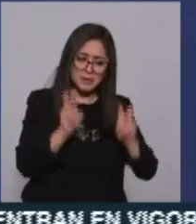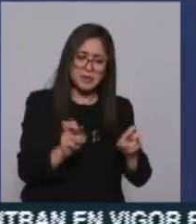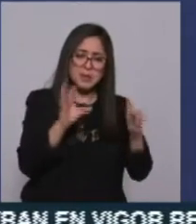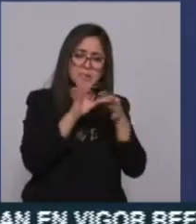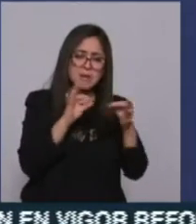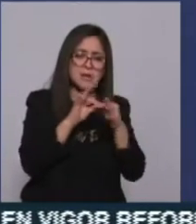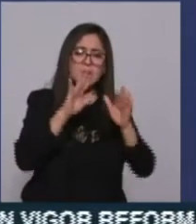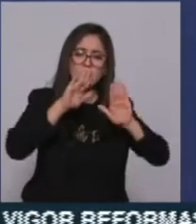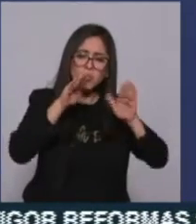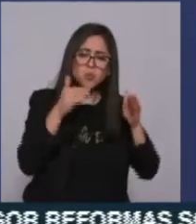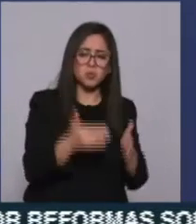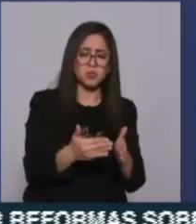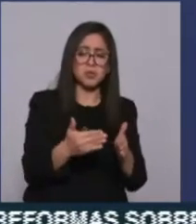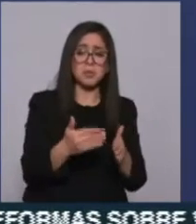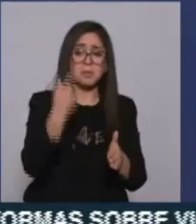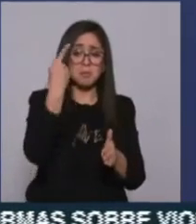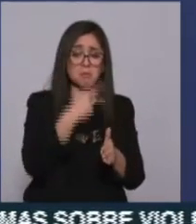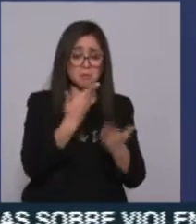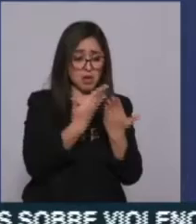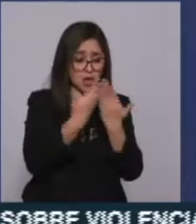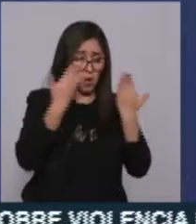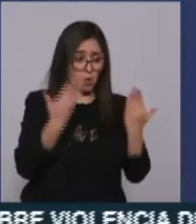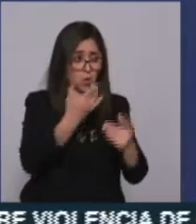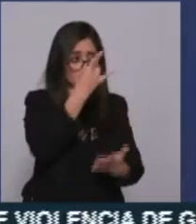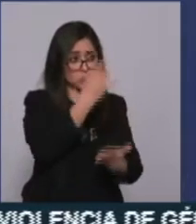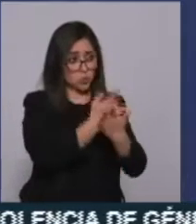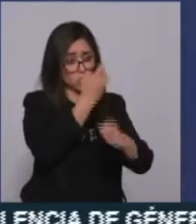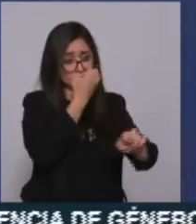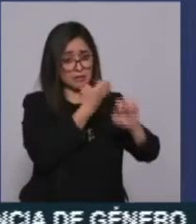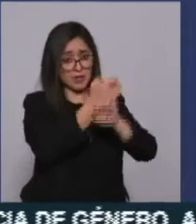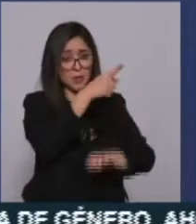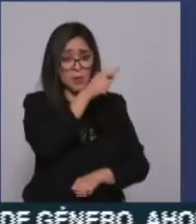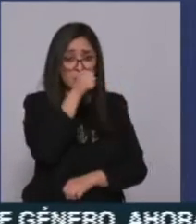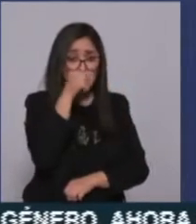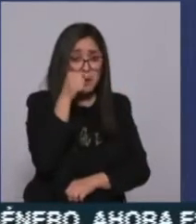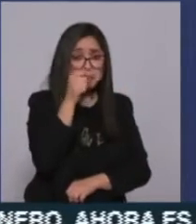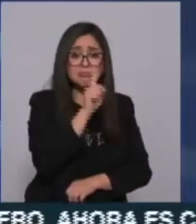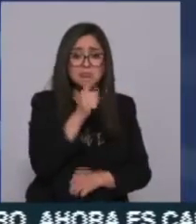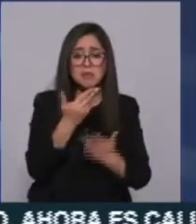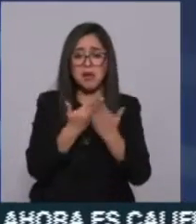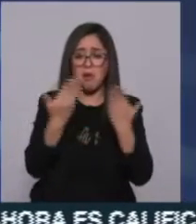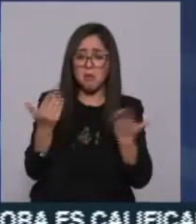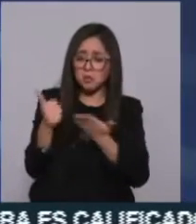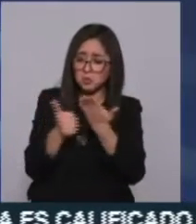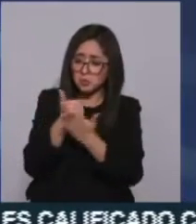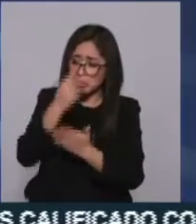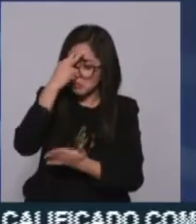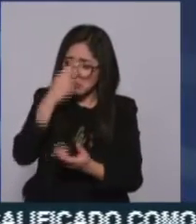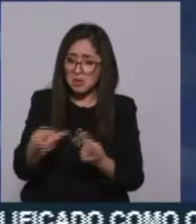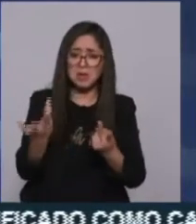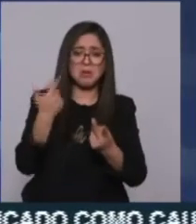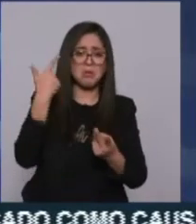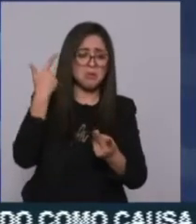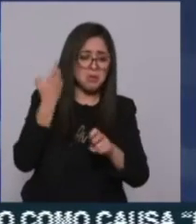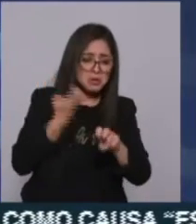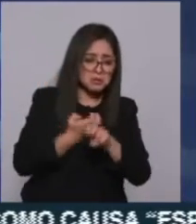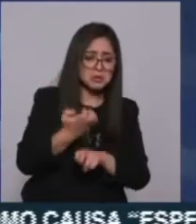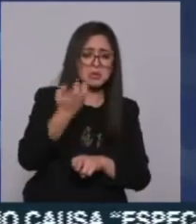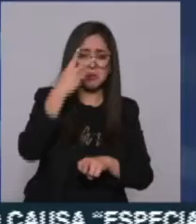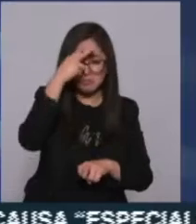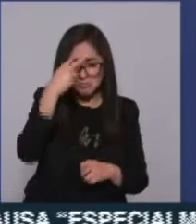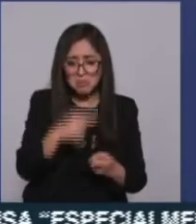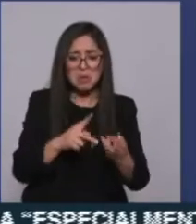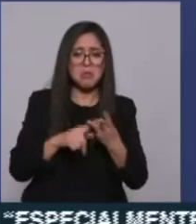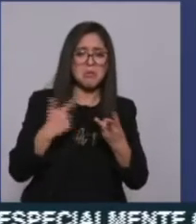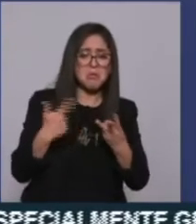el tema. Sin embargo, hoy no es solo Ciudad Juárez, es el Estado de México, es Morelos, es Guanajuato, son todos los estados prácticamente que están viviendo esto, que están